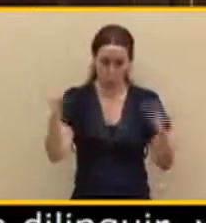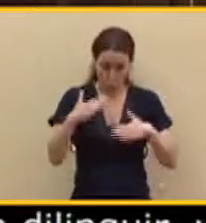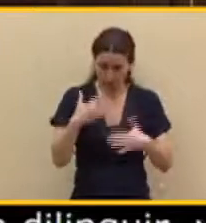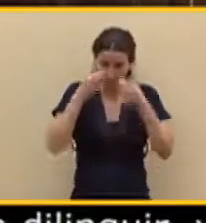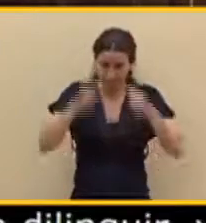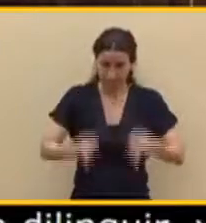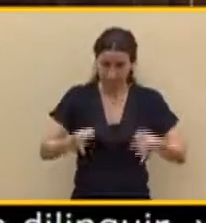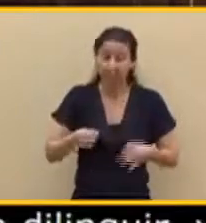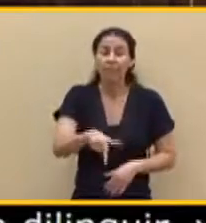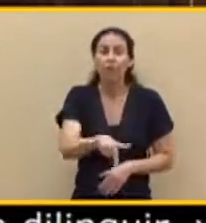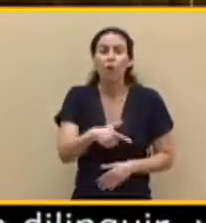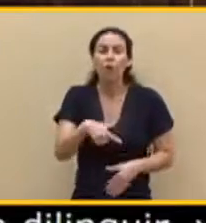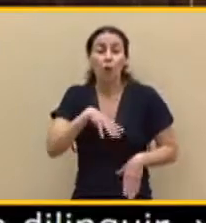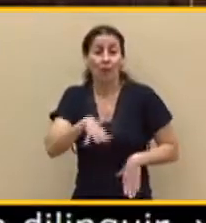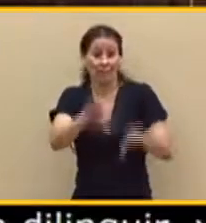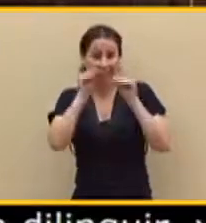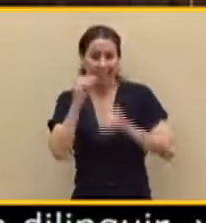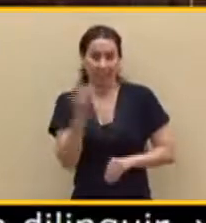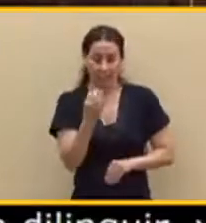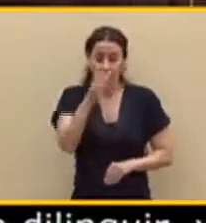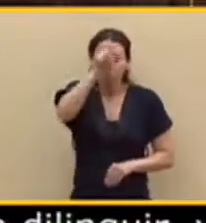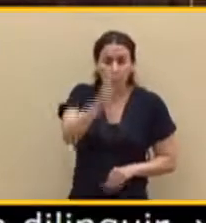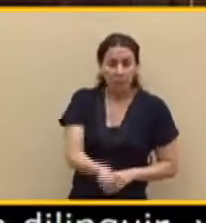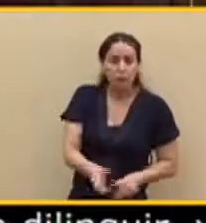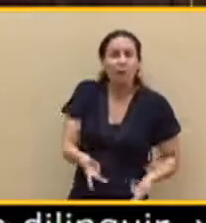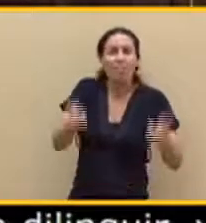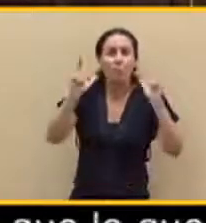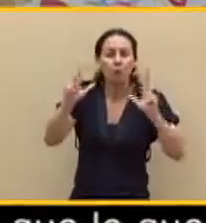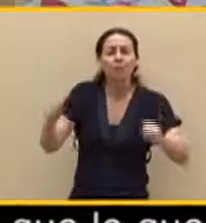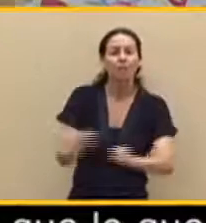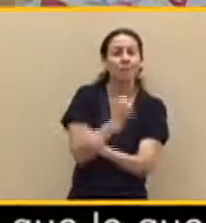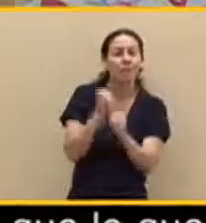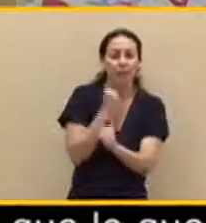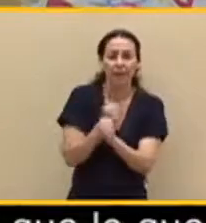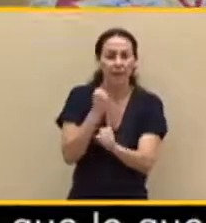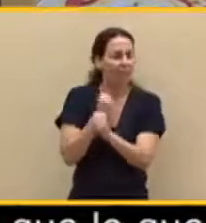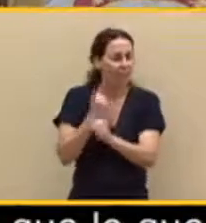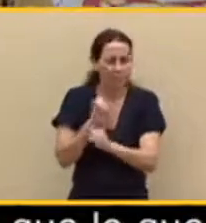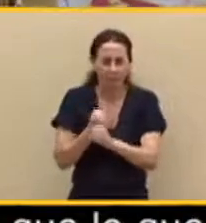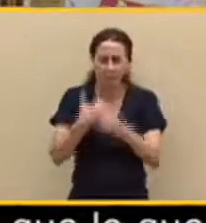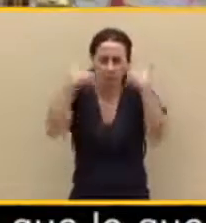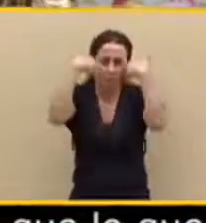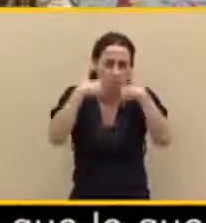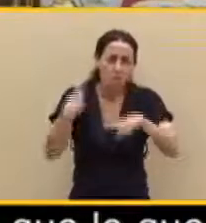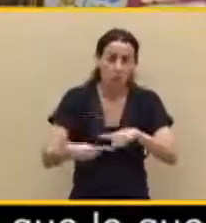debe hacer un patriota, que lo que debe hacer un demócrata, es trabajar incansable para echarles a ustedes.